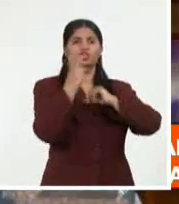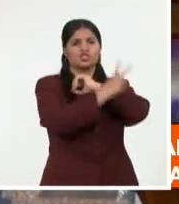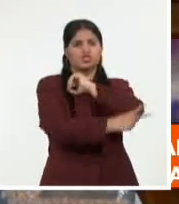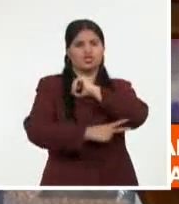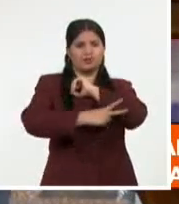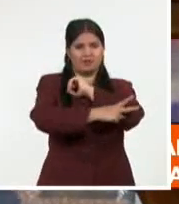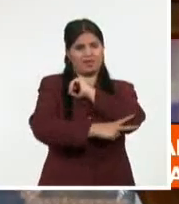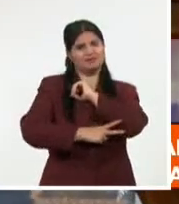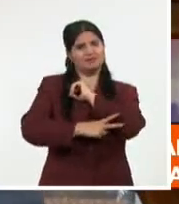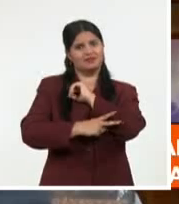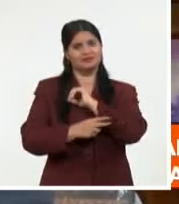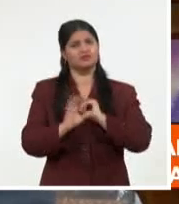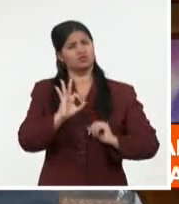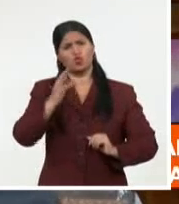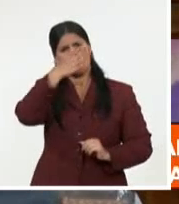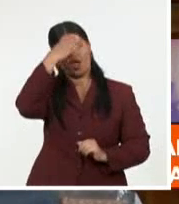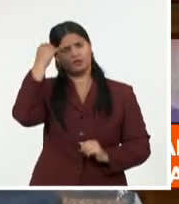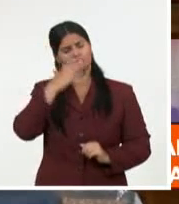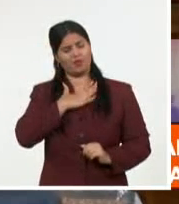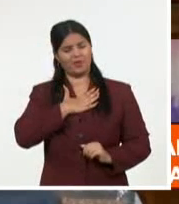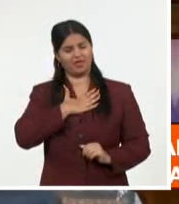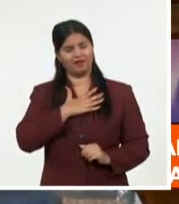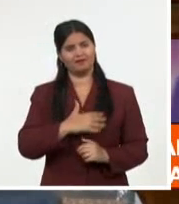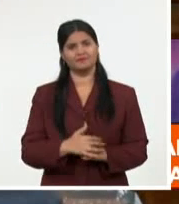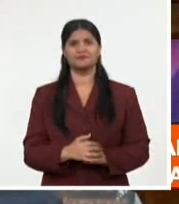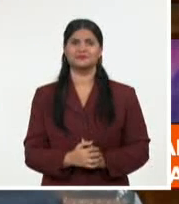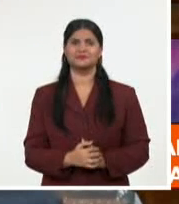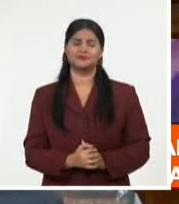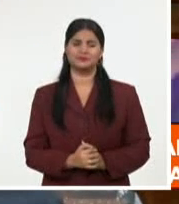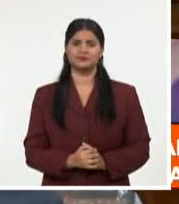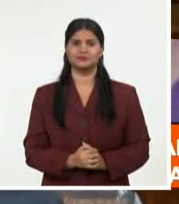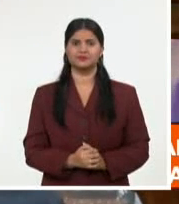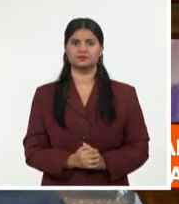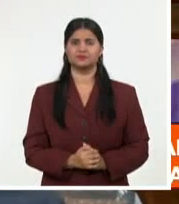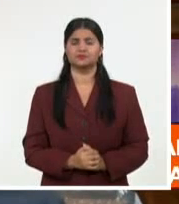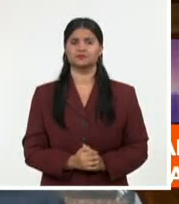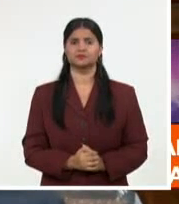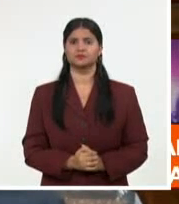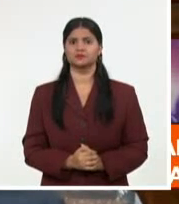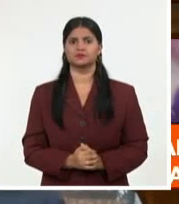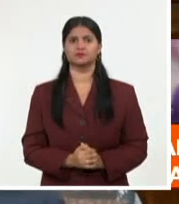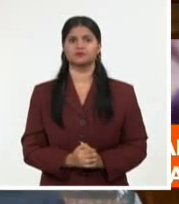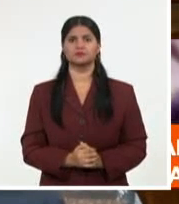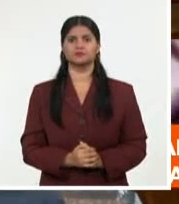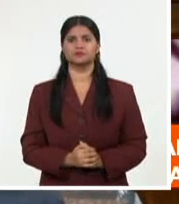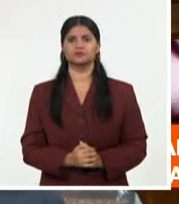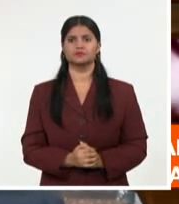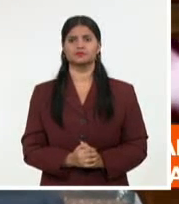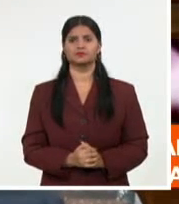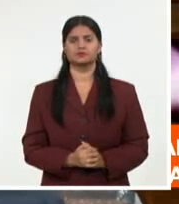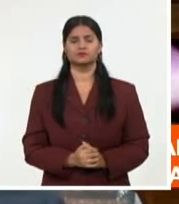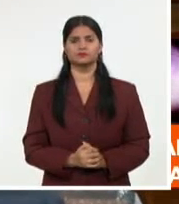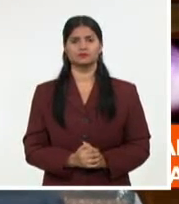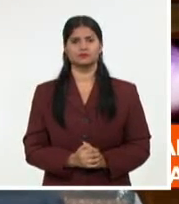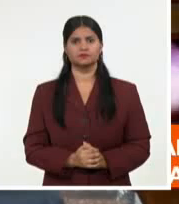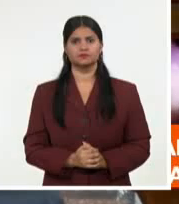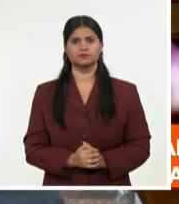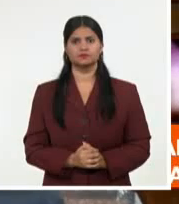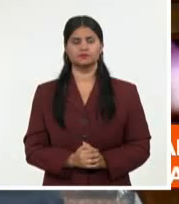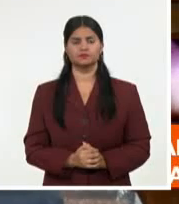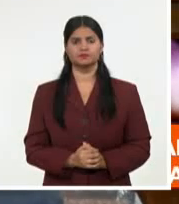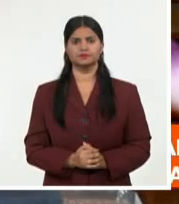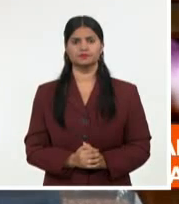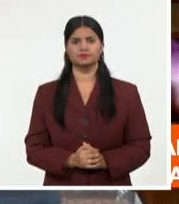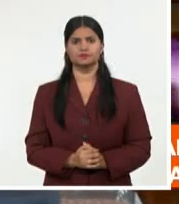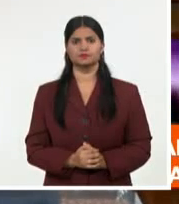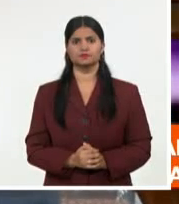remember with profound gratitude the decision made by the government of the new Democratic Party to